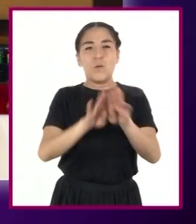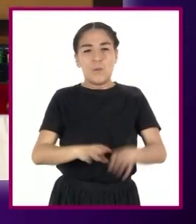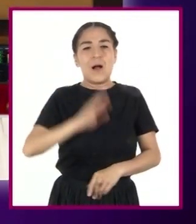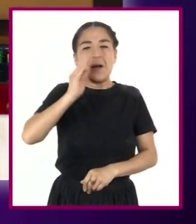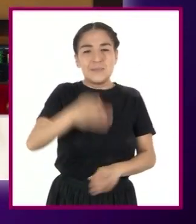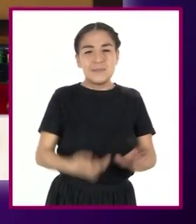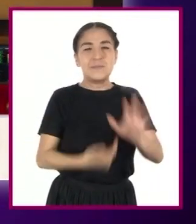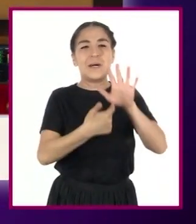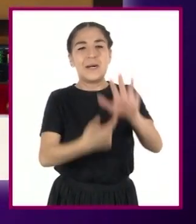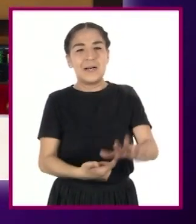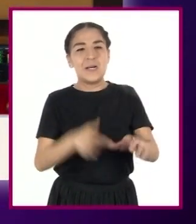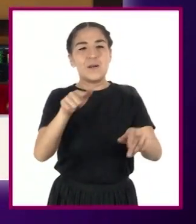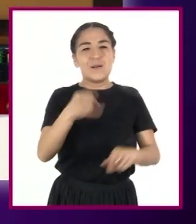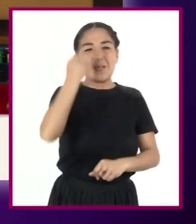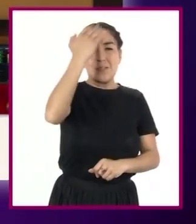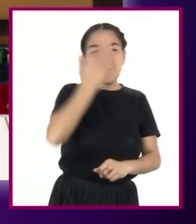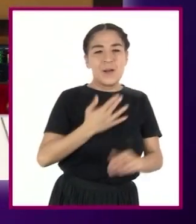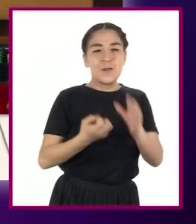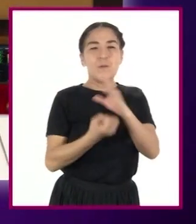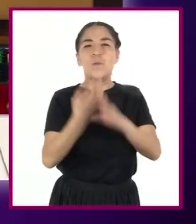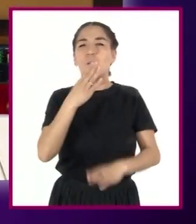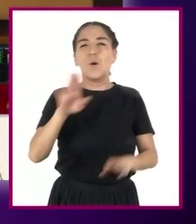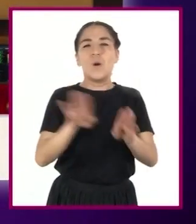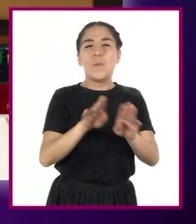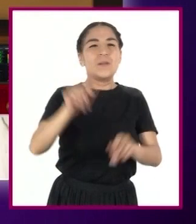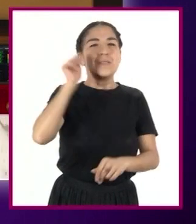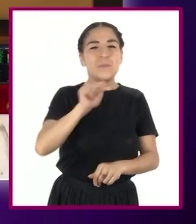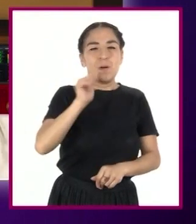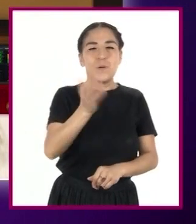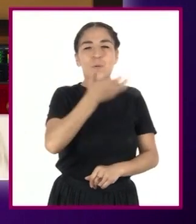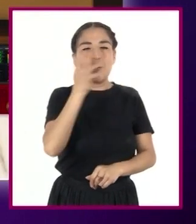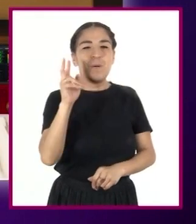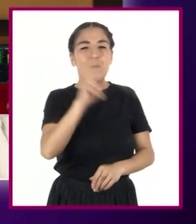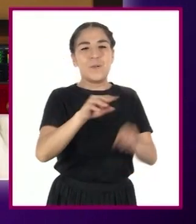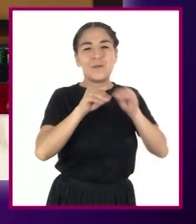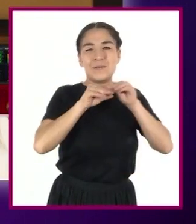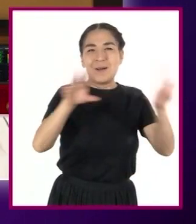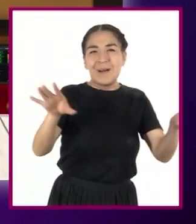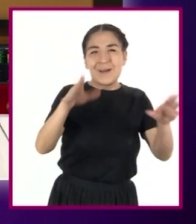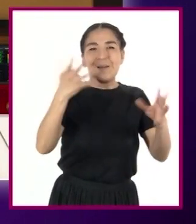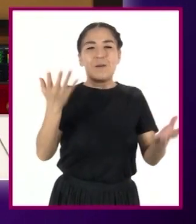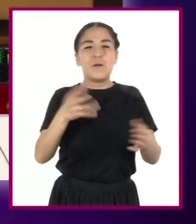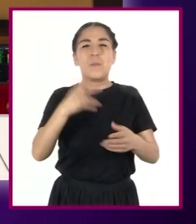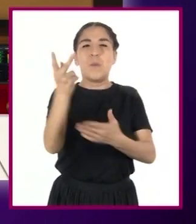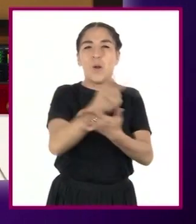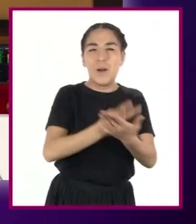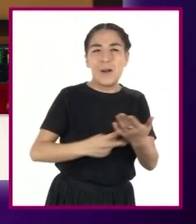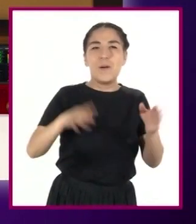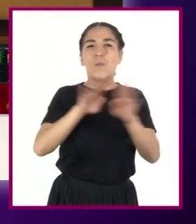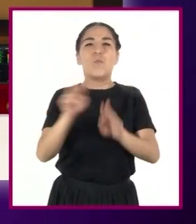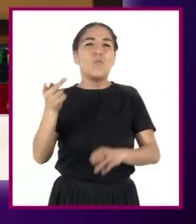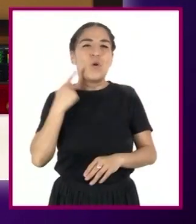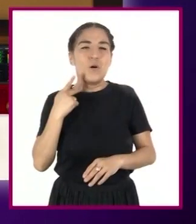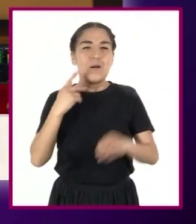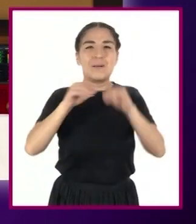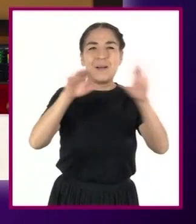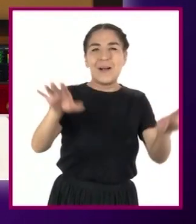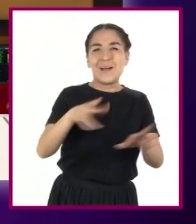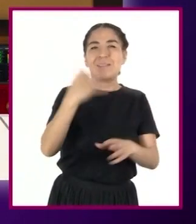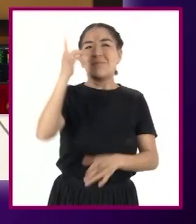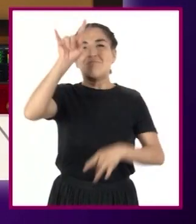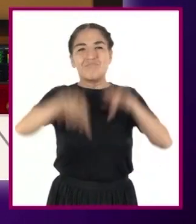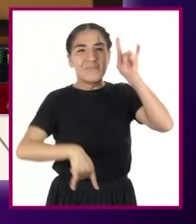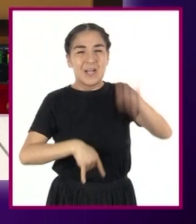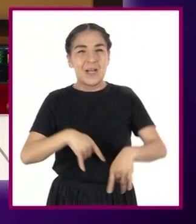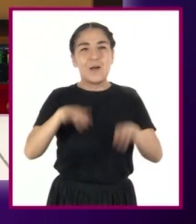mostrar imágenes como si fueran dioramas. Es muy común ver anuncios publicitarios, programas, propaganda política, letreros,